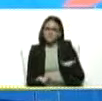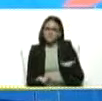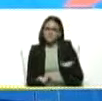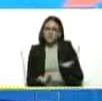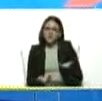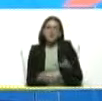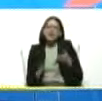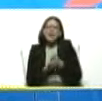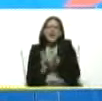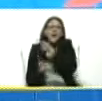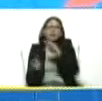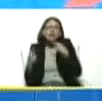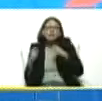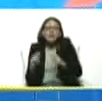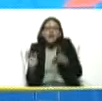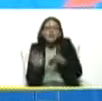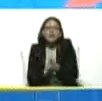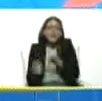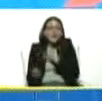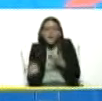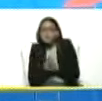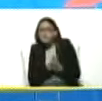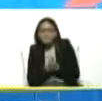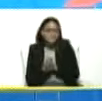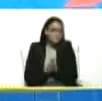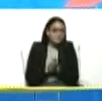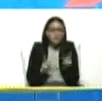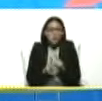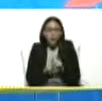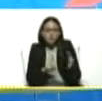para tratar de ocasionar